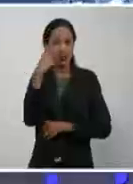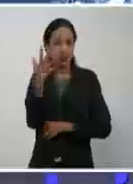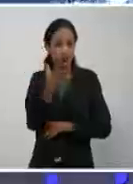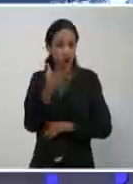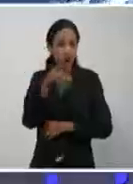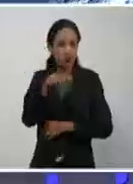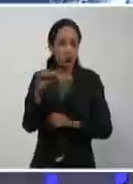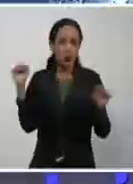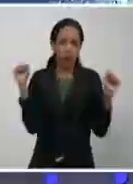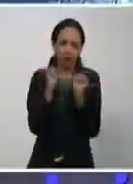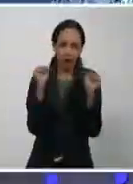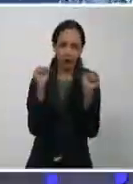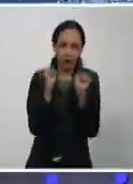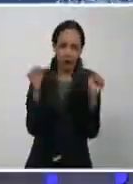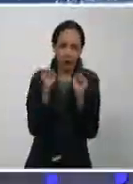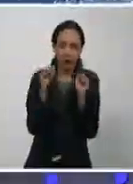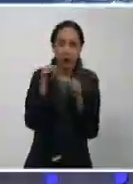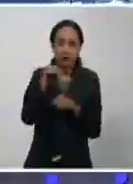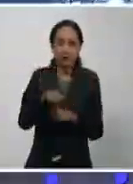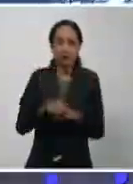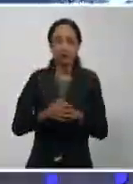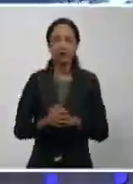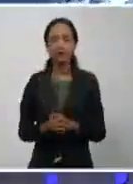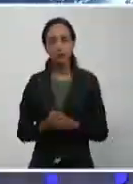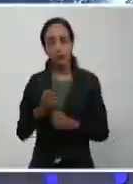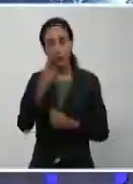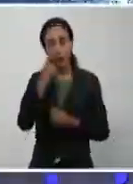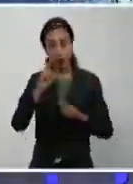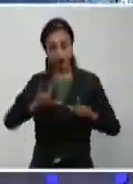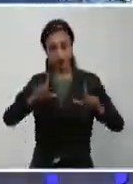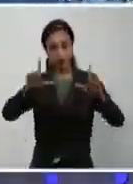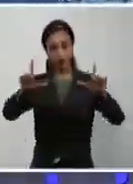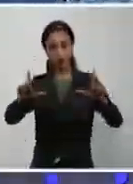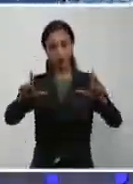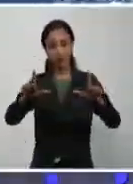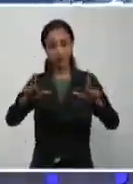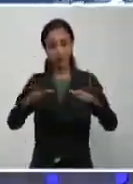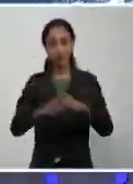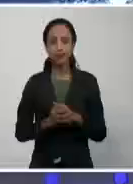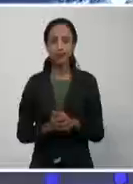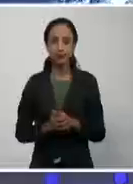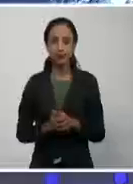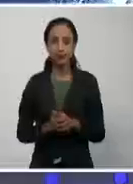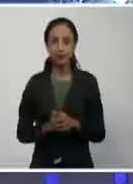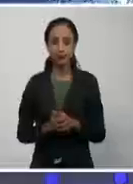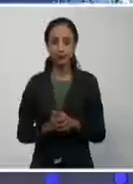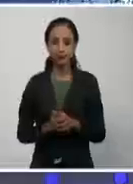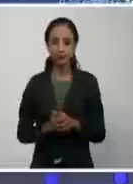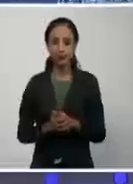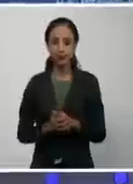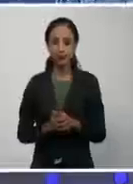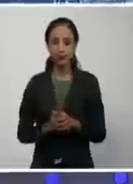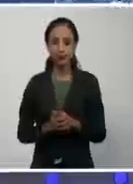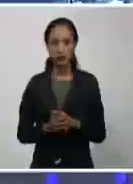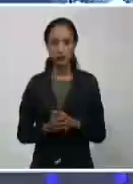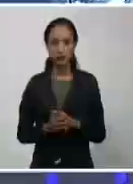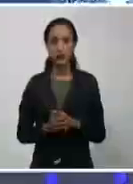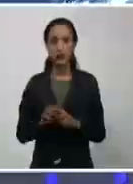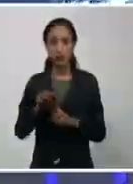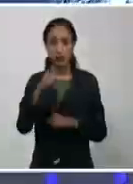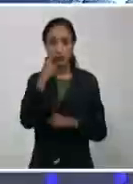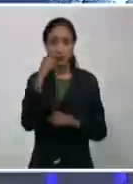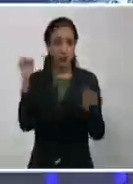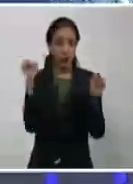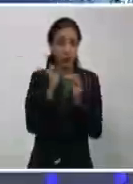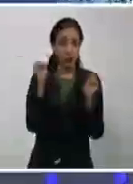las altas presiones continentales migratorias. Observen ahora cómo ha descendido la cuña fría y seca hasta la